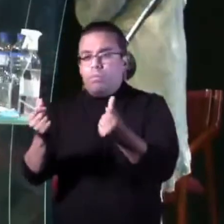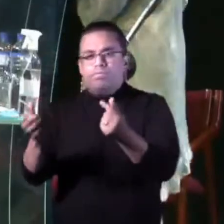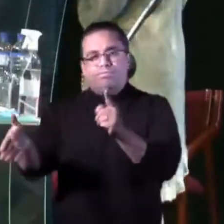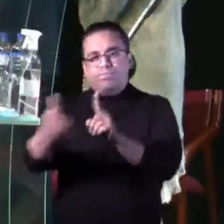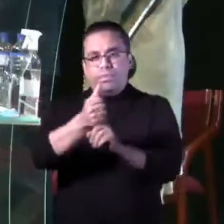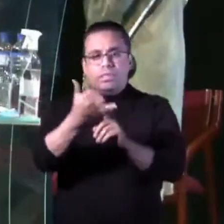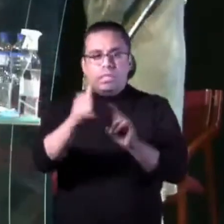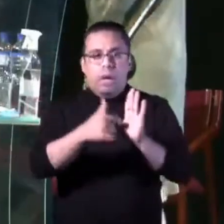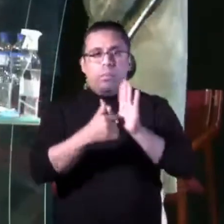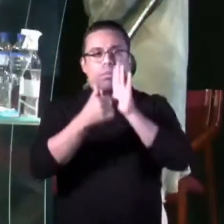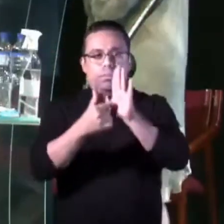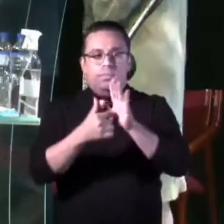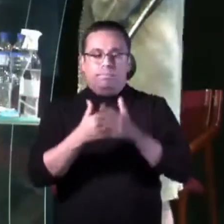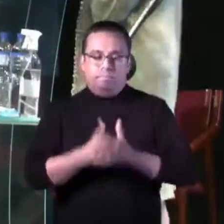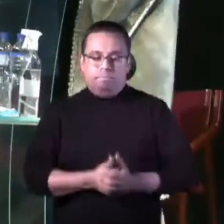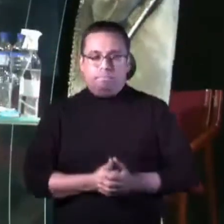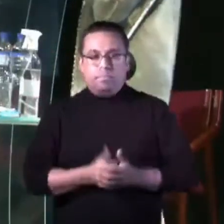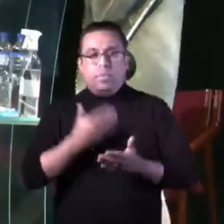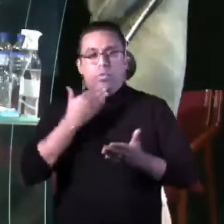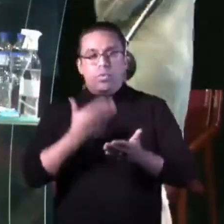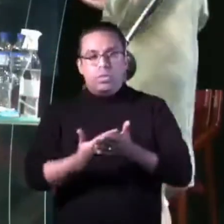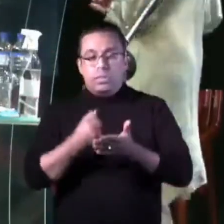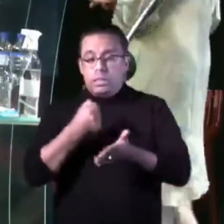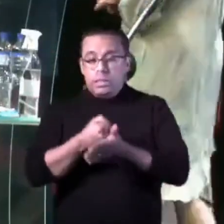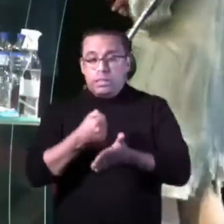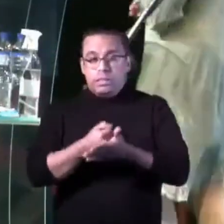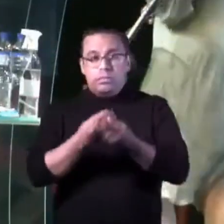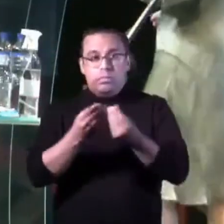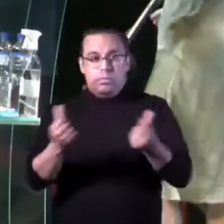muchas gracias a ustedes por no desistir en la búsqueda.